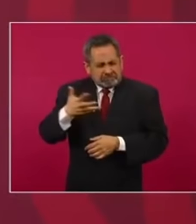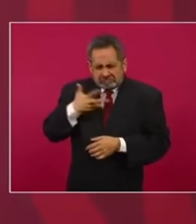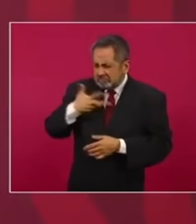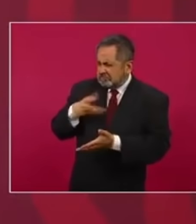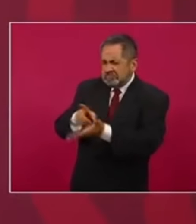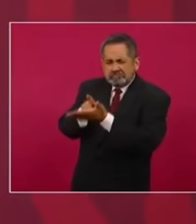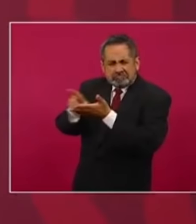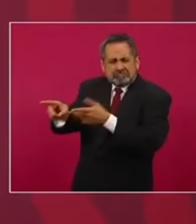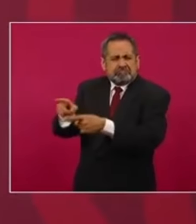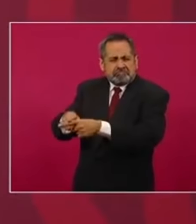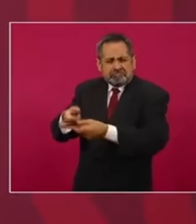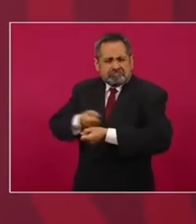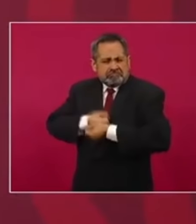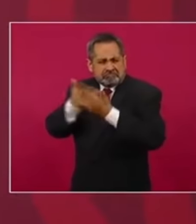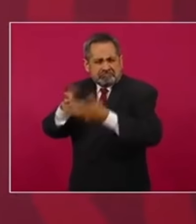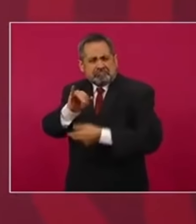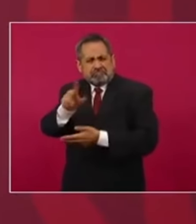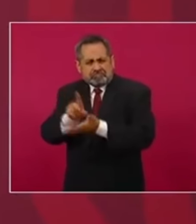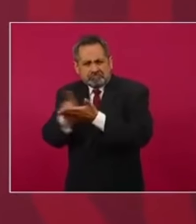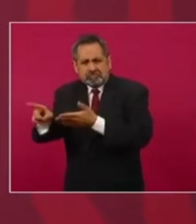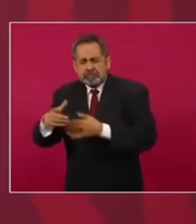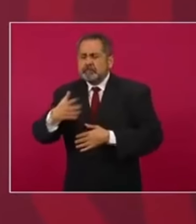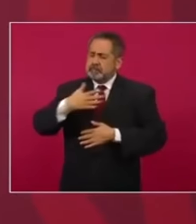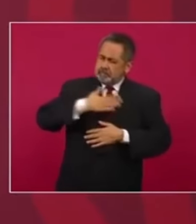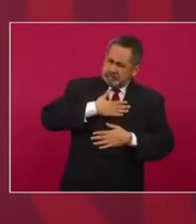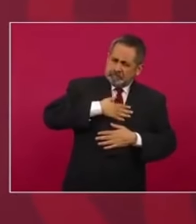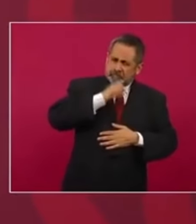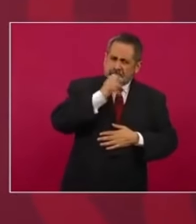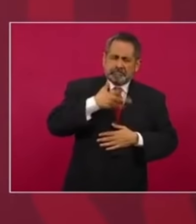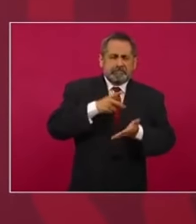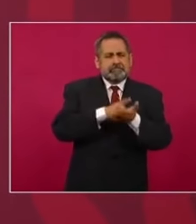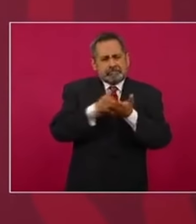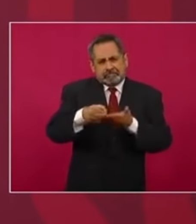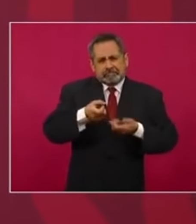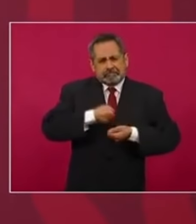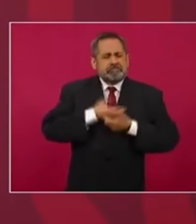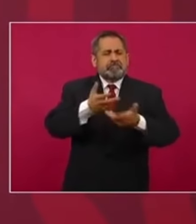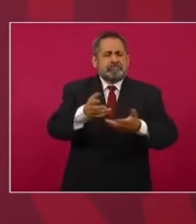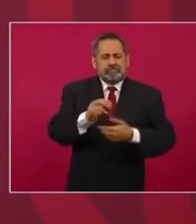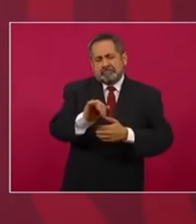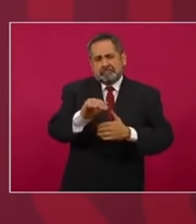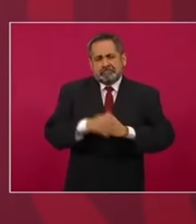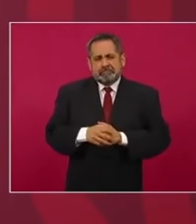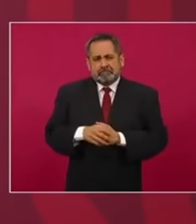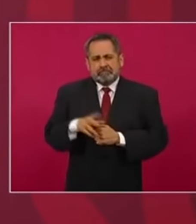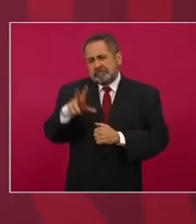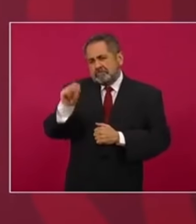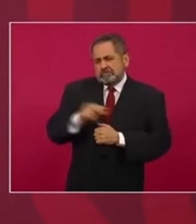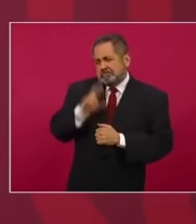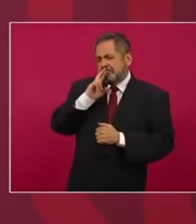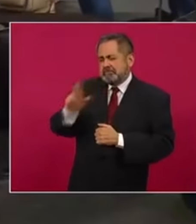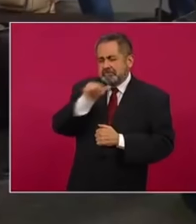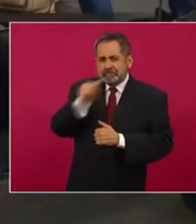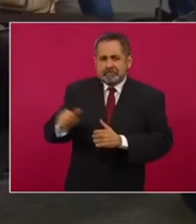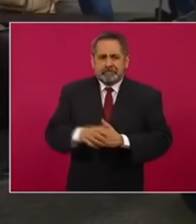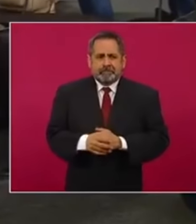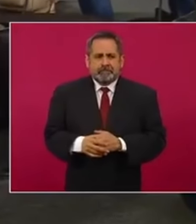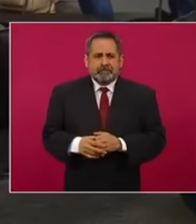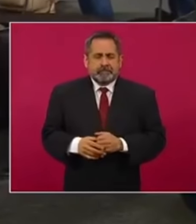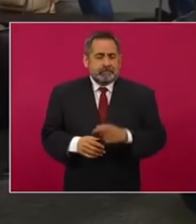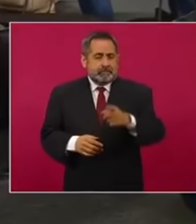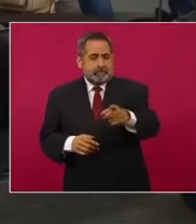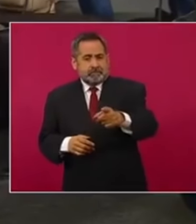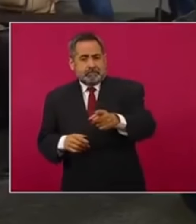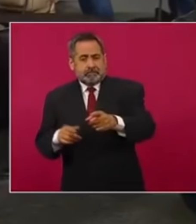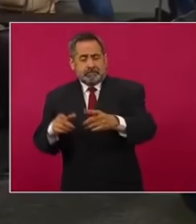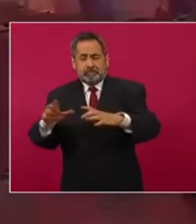derecho de expresarse y de manifestarse, y yo también tengo el derecho de no contestar. ¿No hay radicales en su